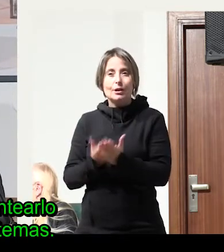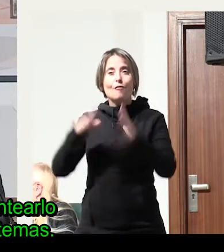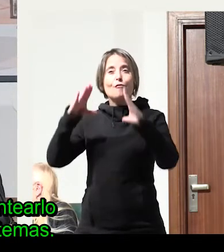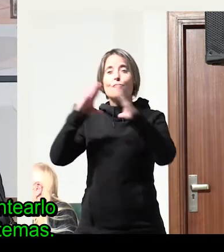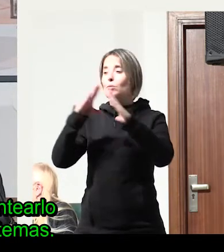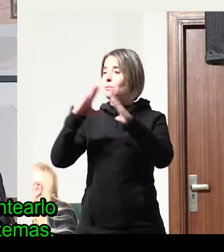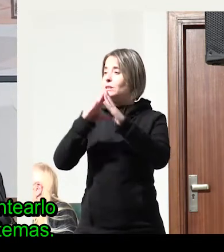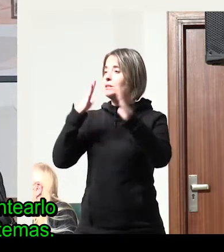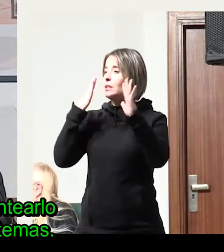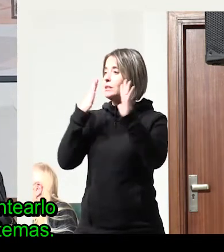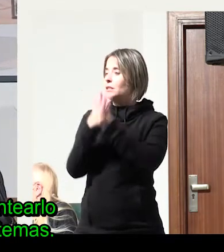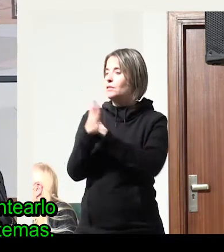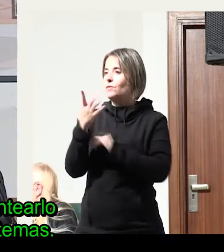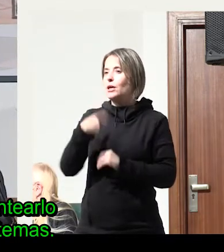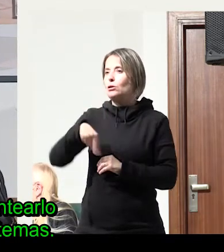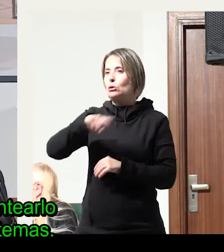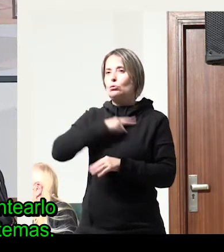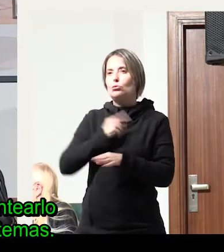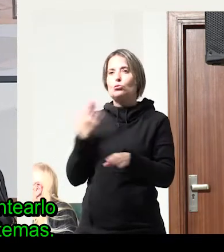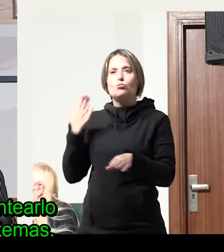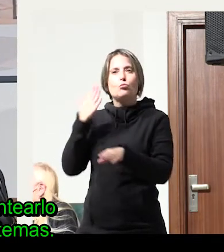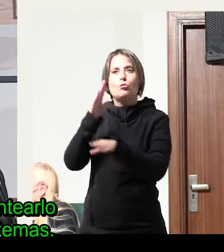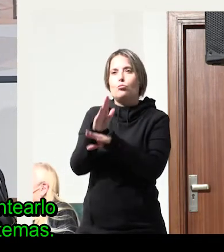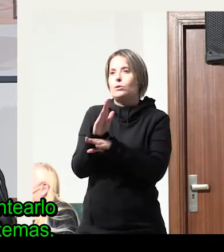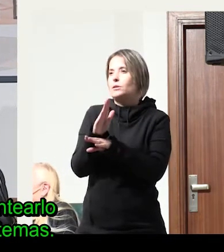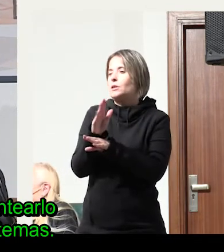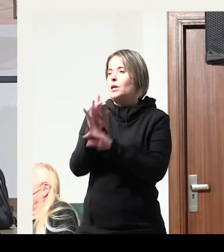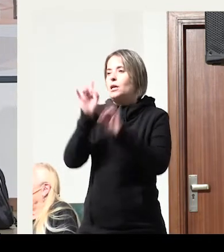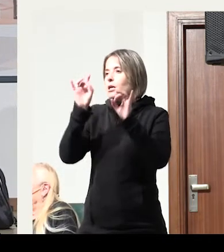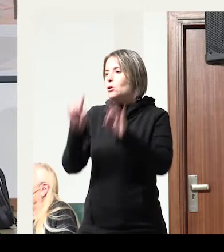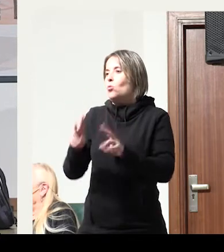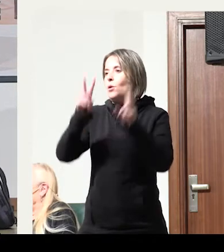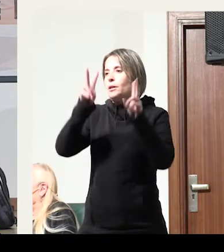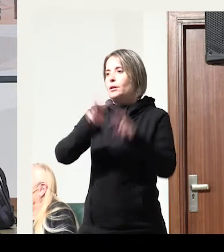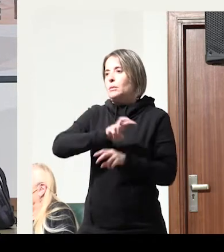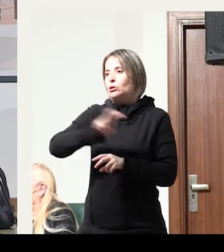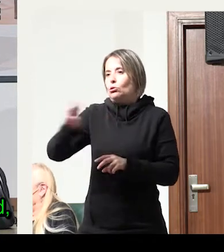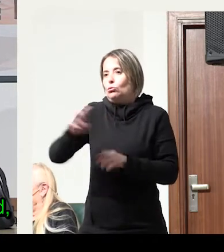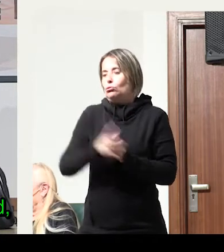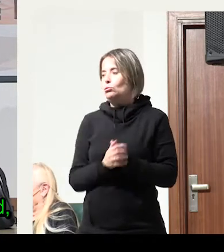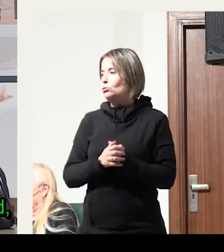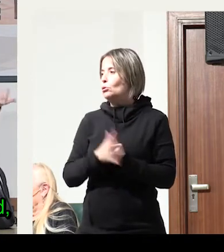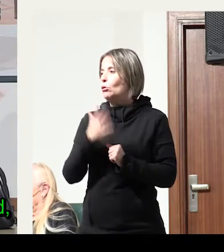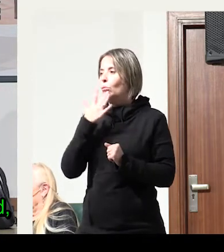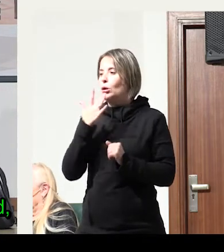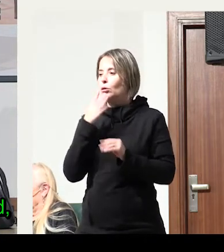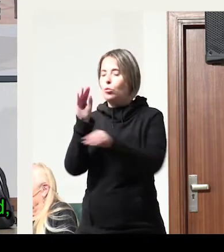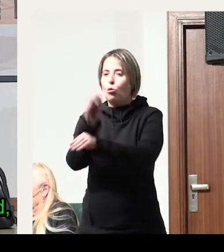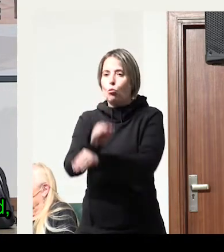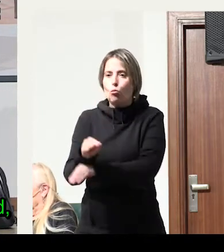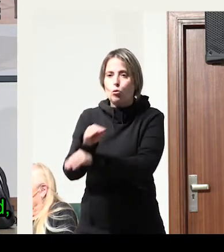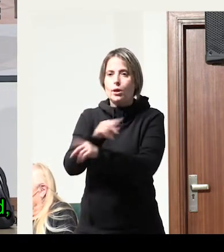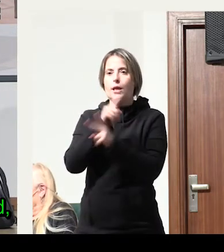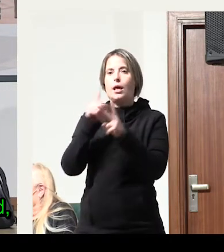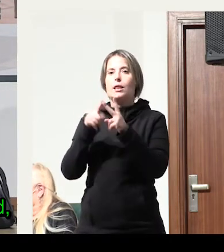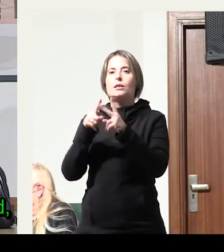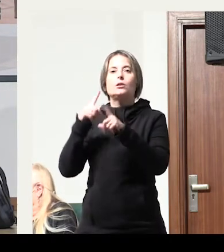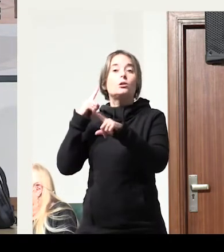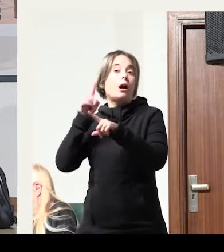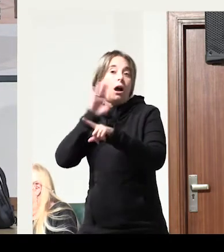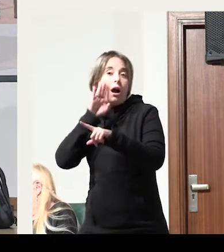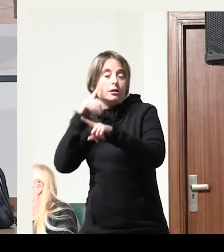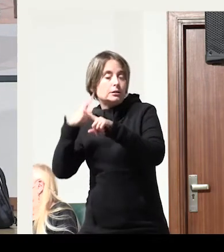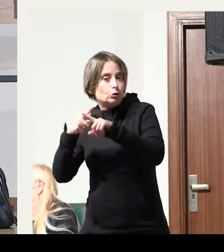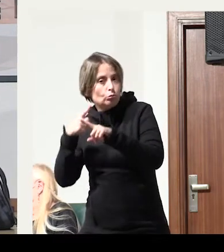que plantearlo igual que hemos planteado otros temas, pues pensemos en los cuidados, o pensemos en la sexualidad que hablábamos ahora,